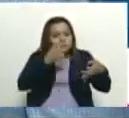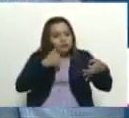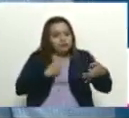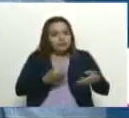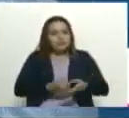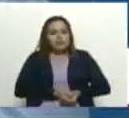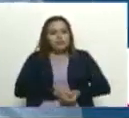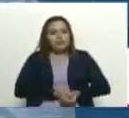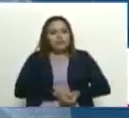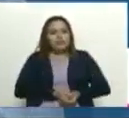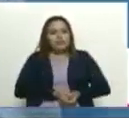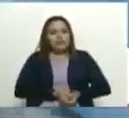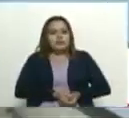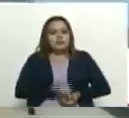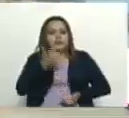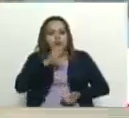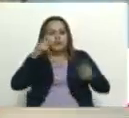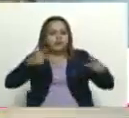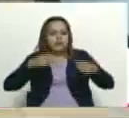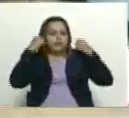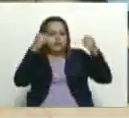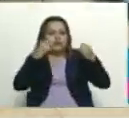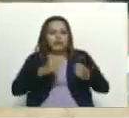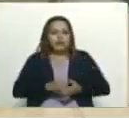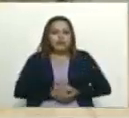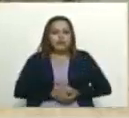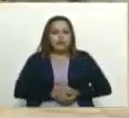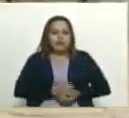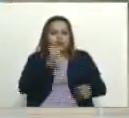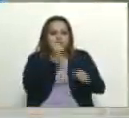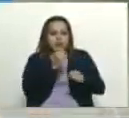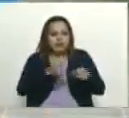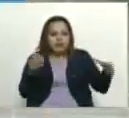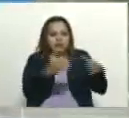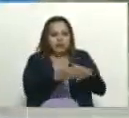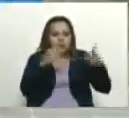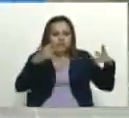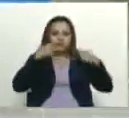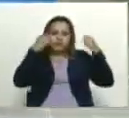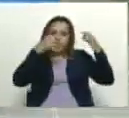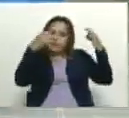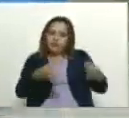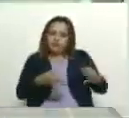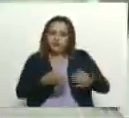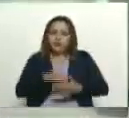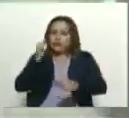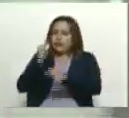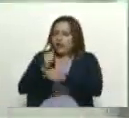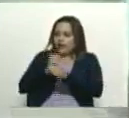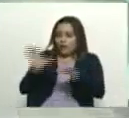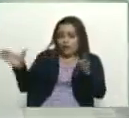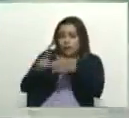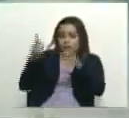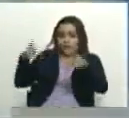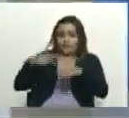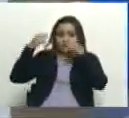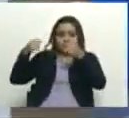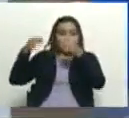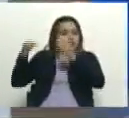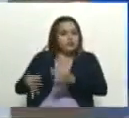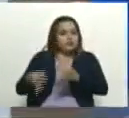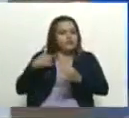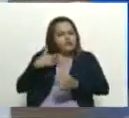que definitivamente es la victoria. Trabajo en equipo, victoria segura. Trabajo en equipo, victoria segura. Yo quisiera que el doctor Cardier,